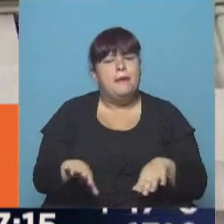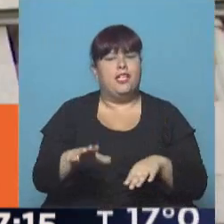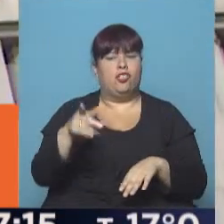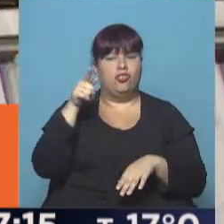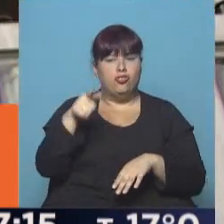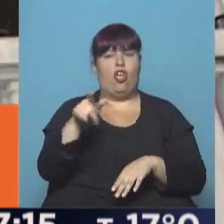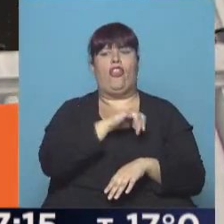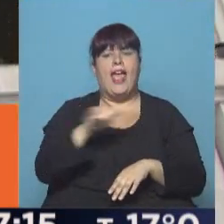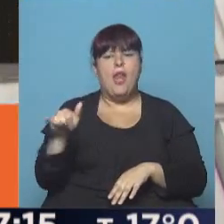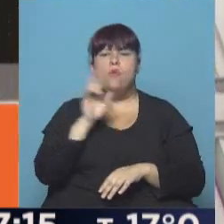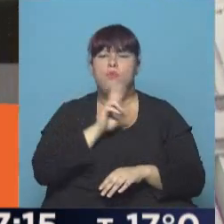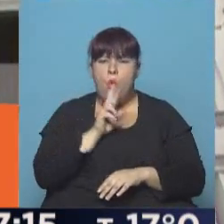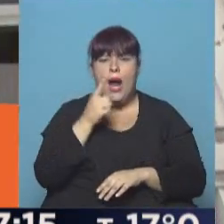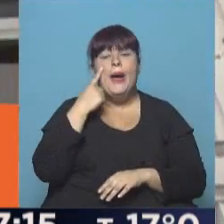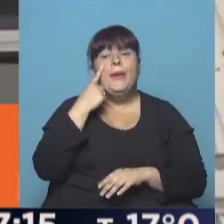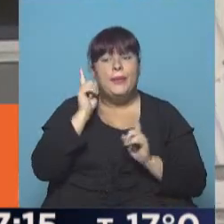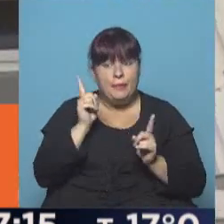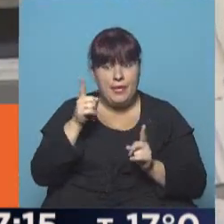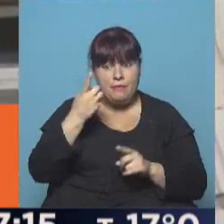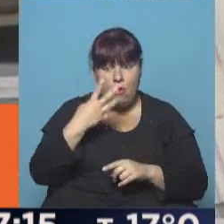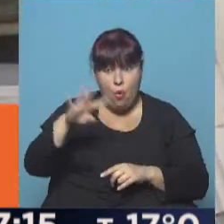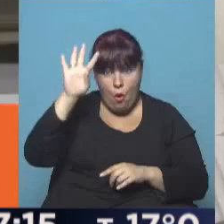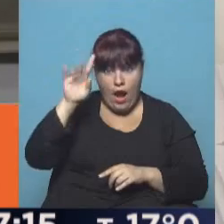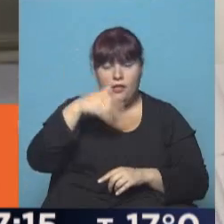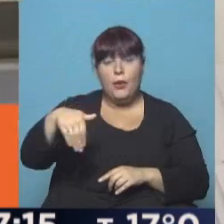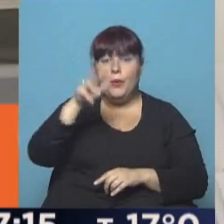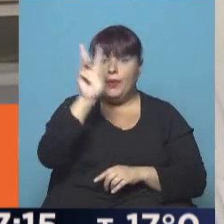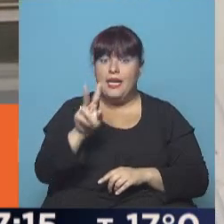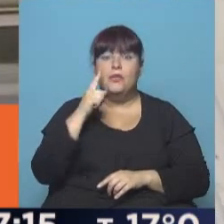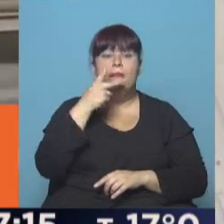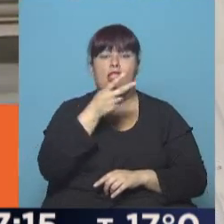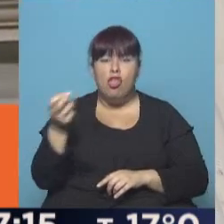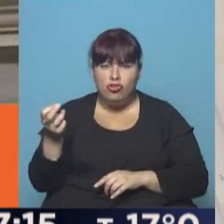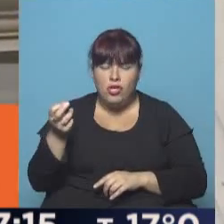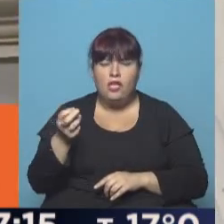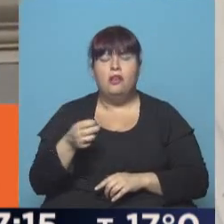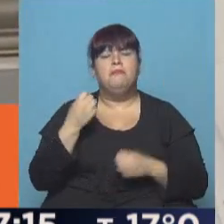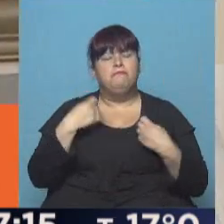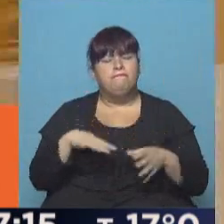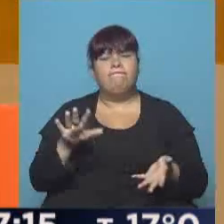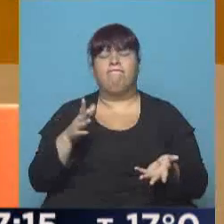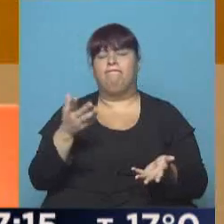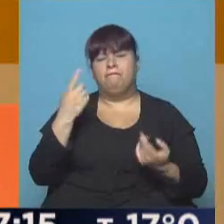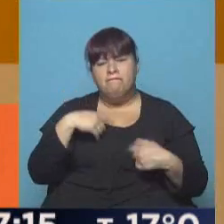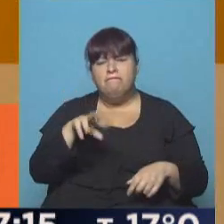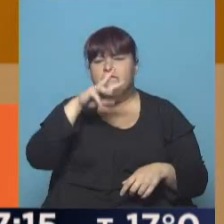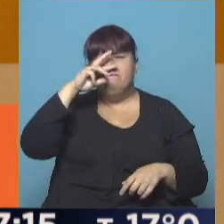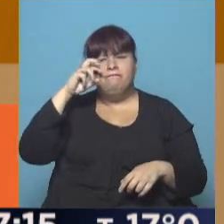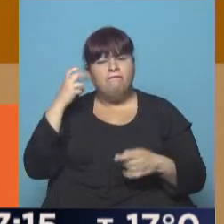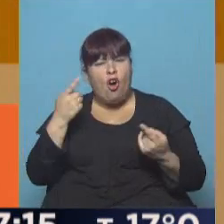con esta denuncia de esta mujer que vive precisamente aquí en el departamento de la calle Venezuela al 1200 y que empezó, o habrían empezado a